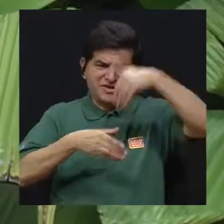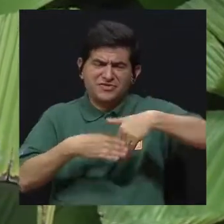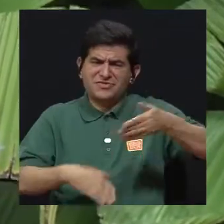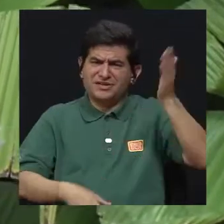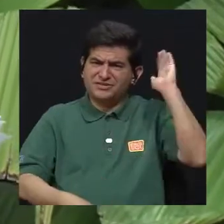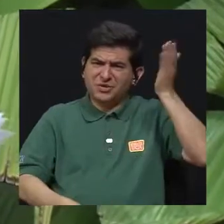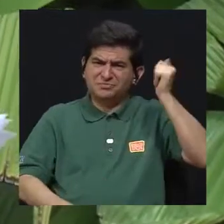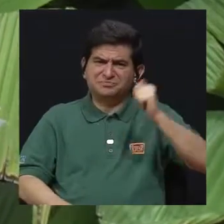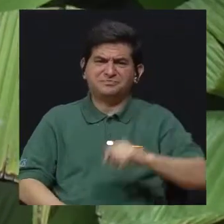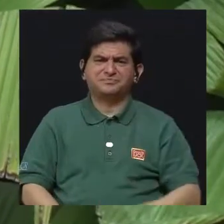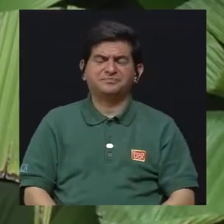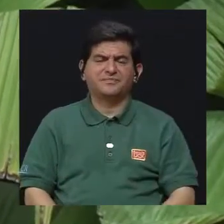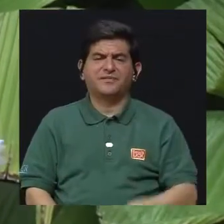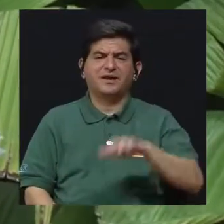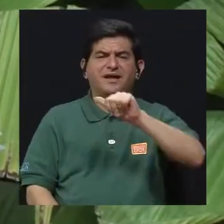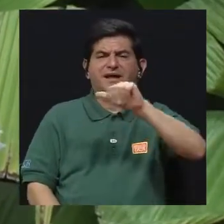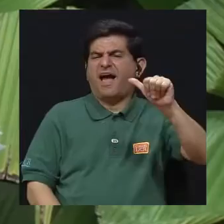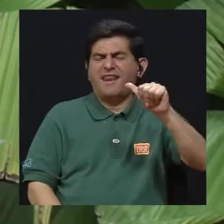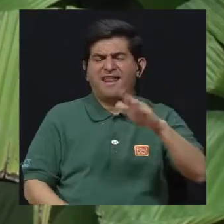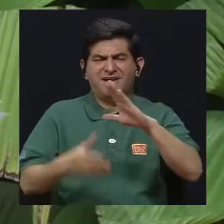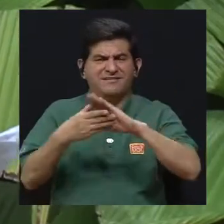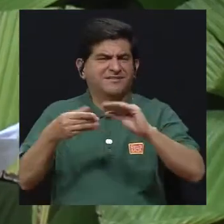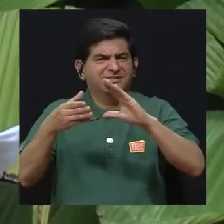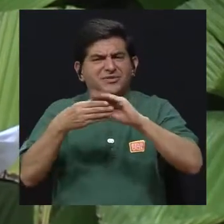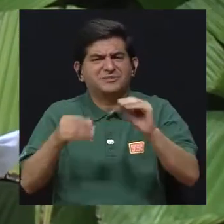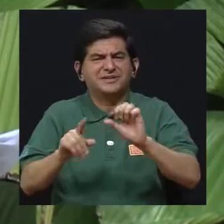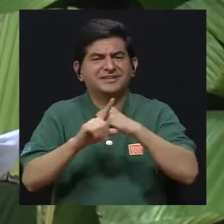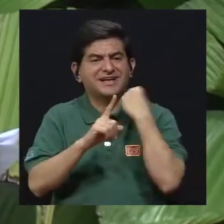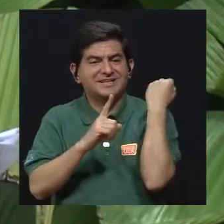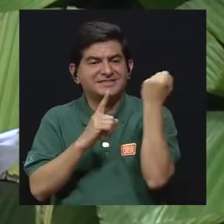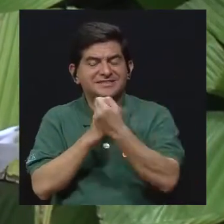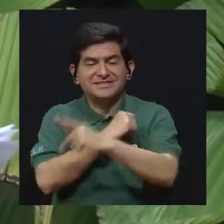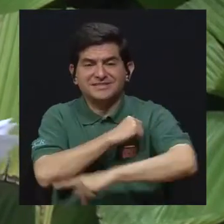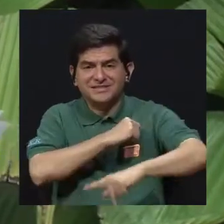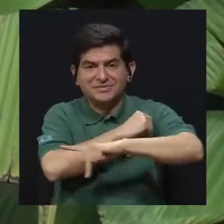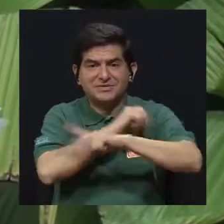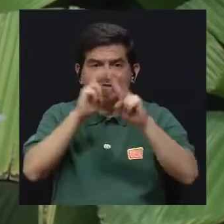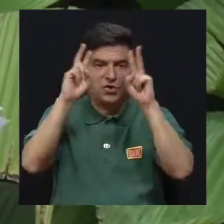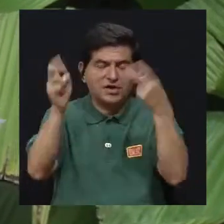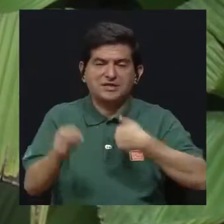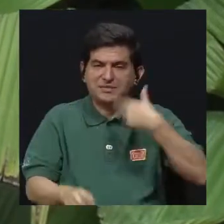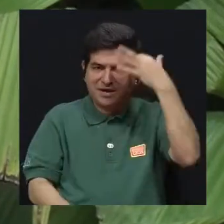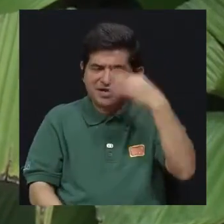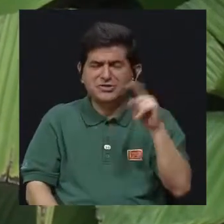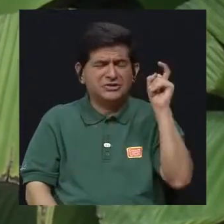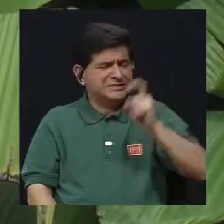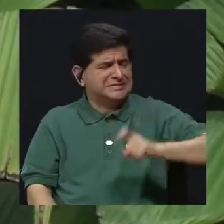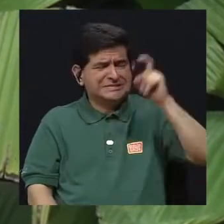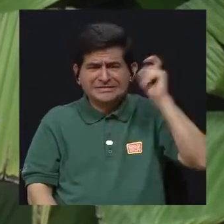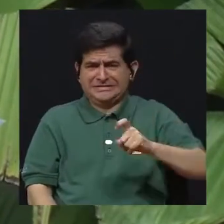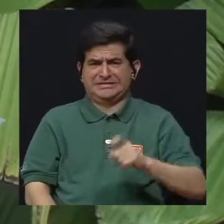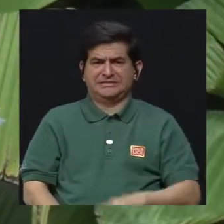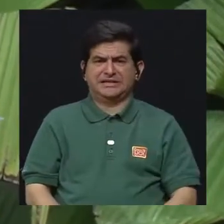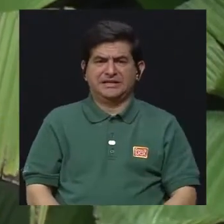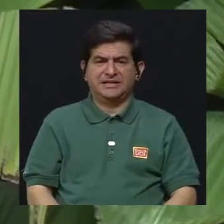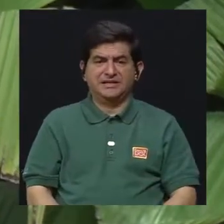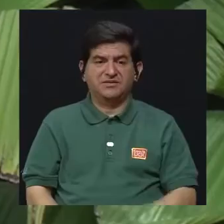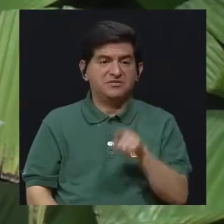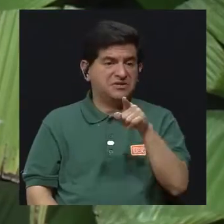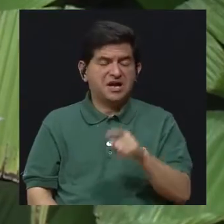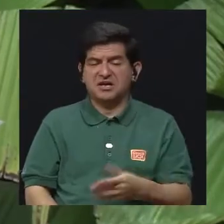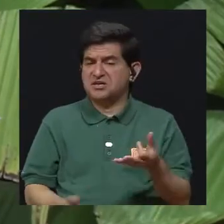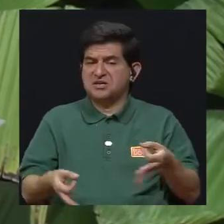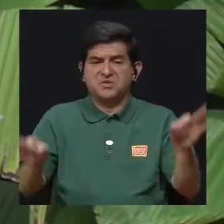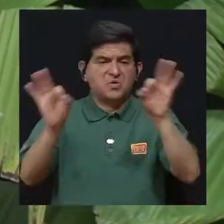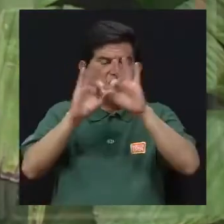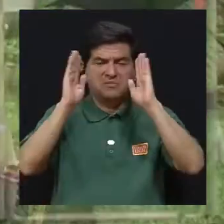discurso. Alan, comentemos un poco la situación del país en un tema que me parece que es urgente y al cual no se le